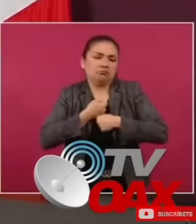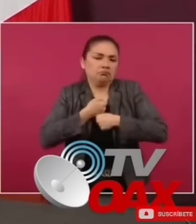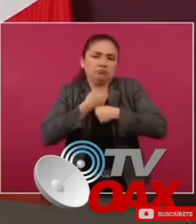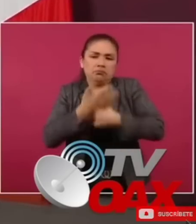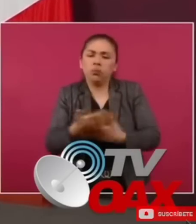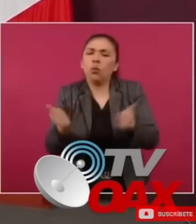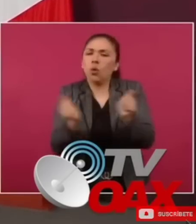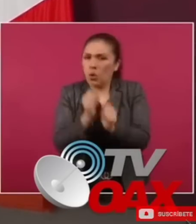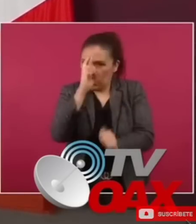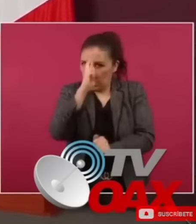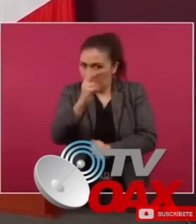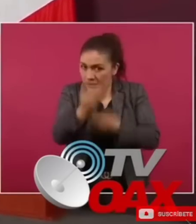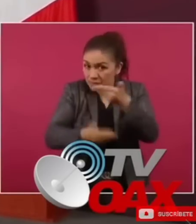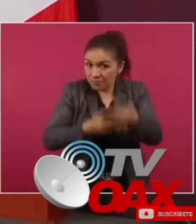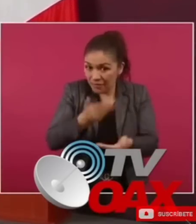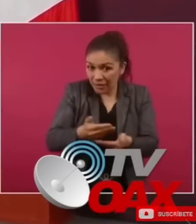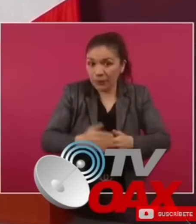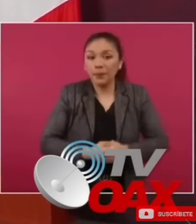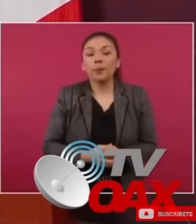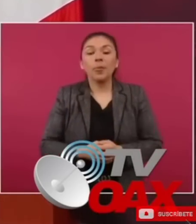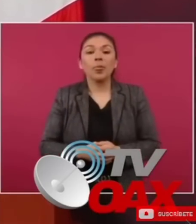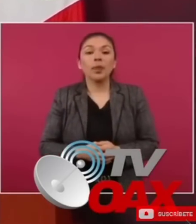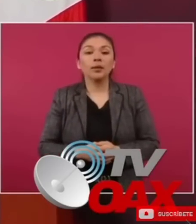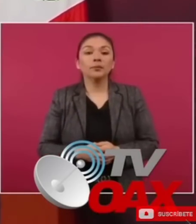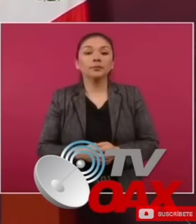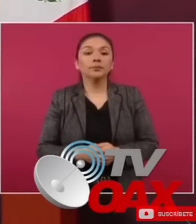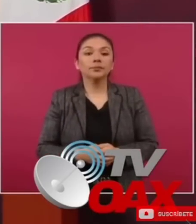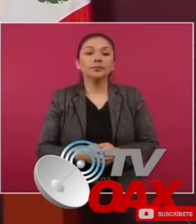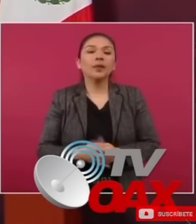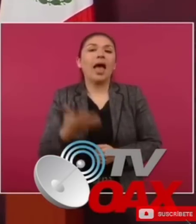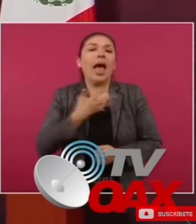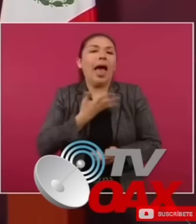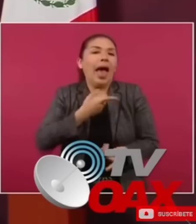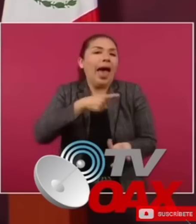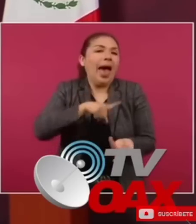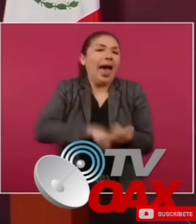muy respetuosa, ¿eh?, lleva jiribilla. No.